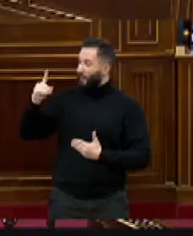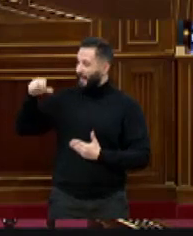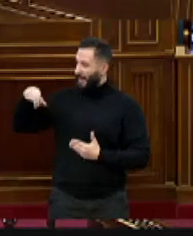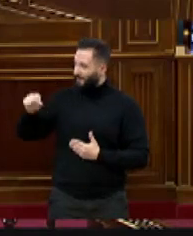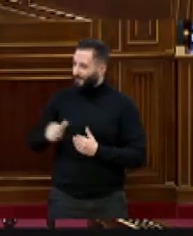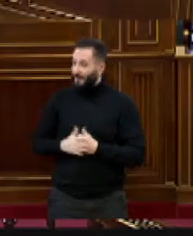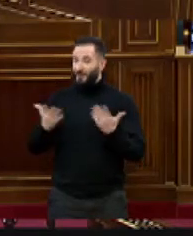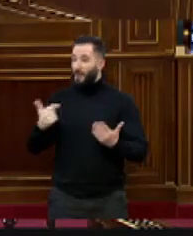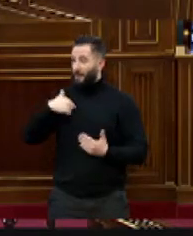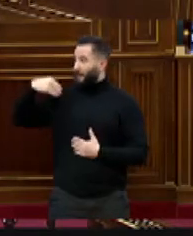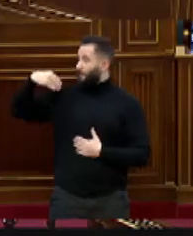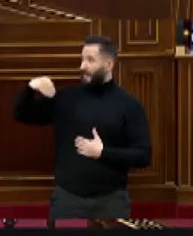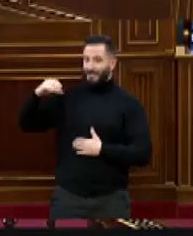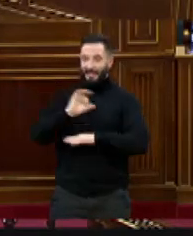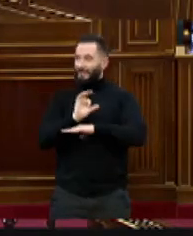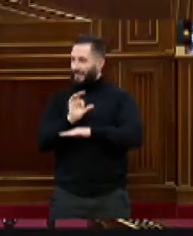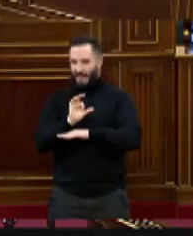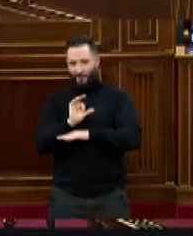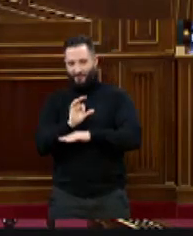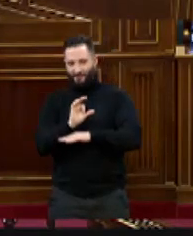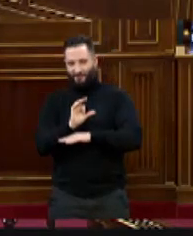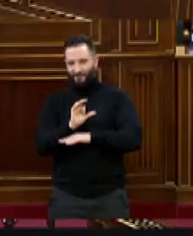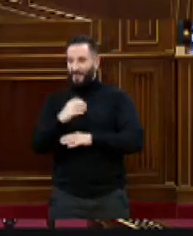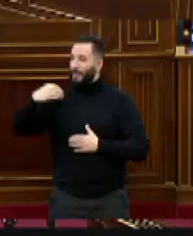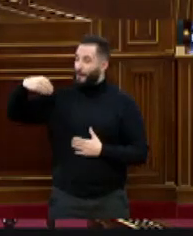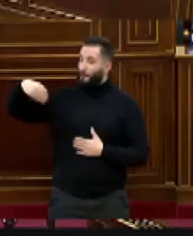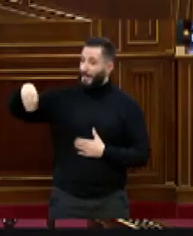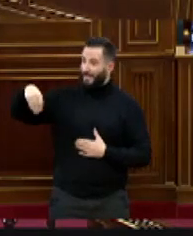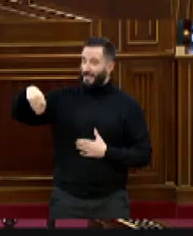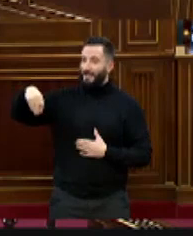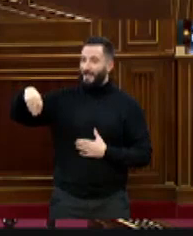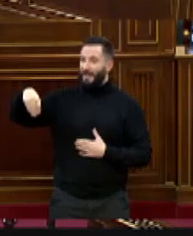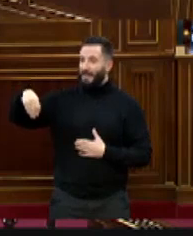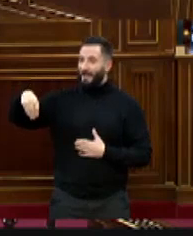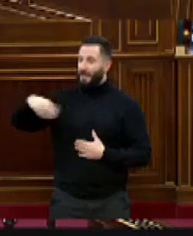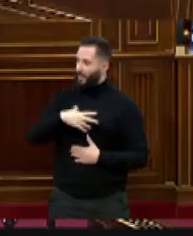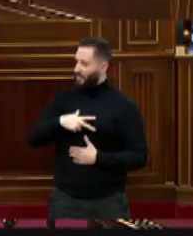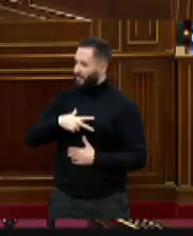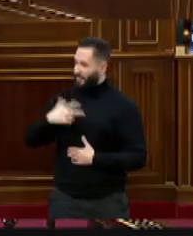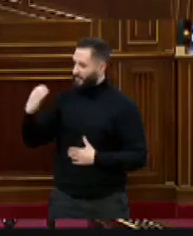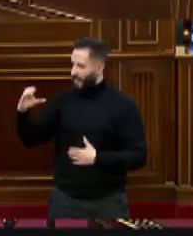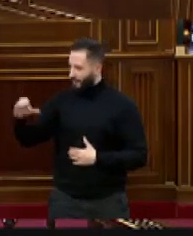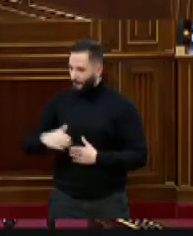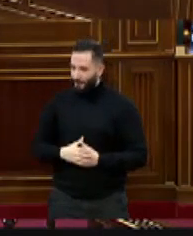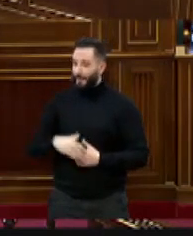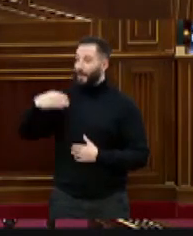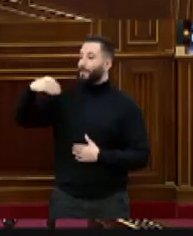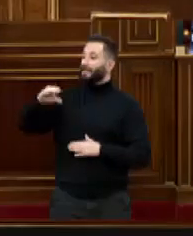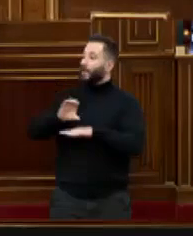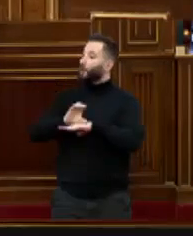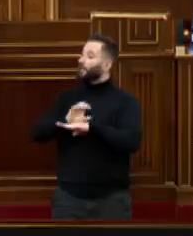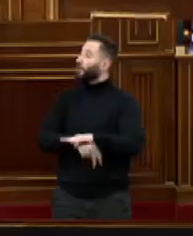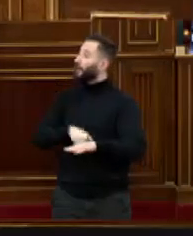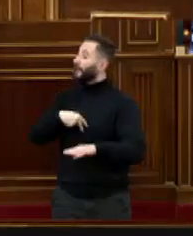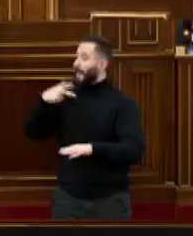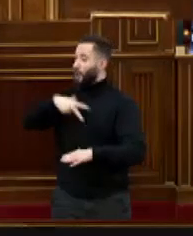presidente del senado presidente del cermi presidente del Consejo general del